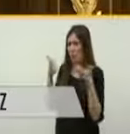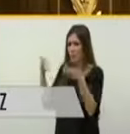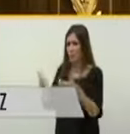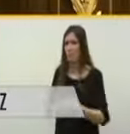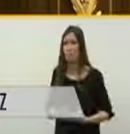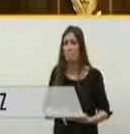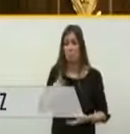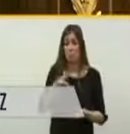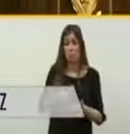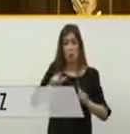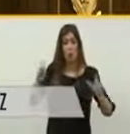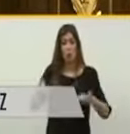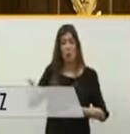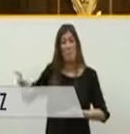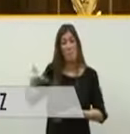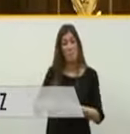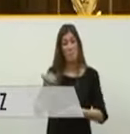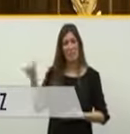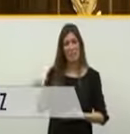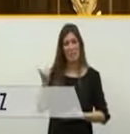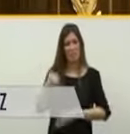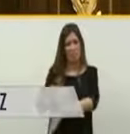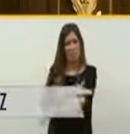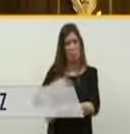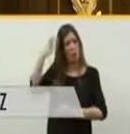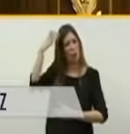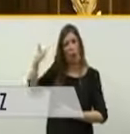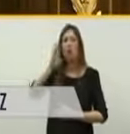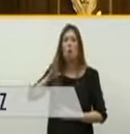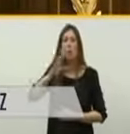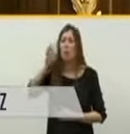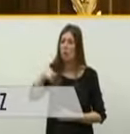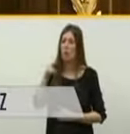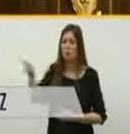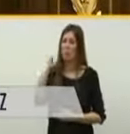investidura encargada por el jefe del Estado nunca es corrupción y usted debería saberlo.